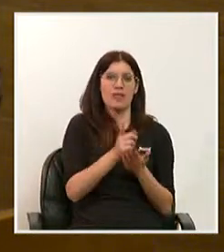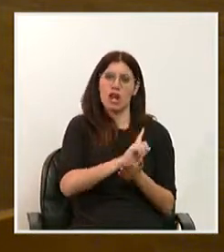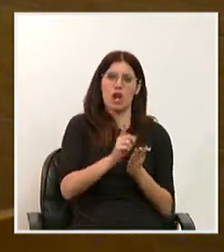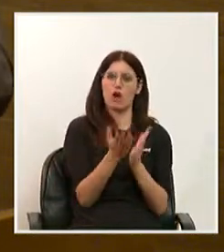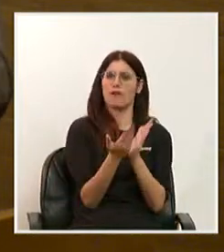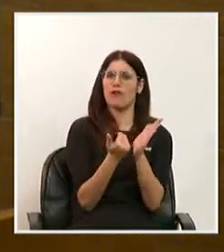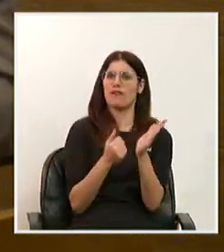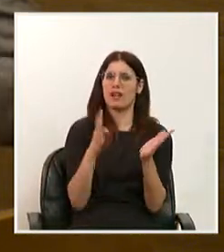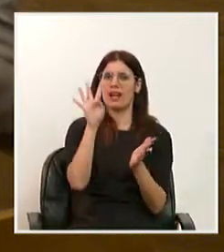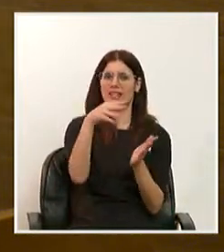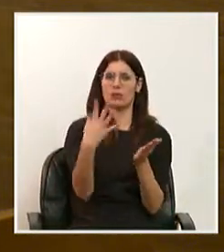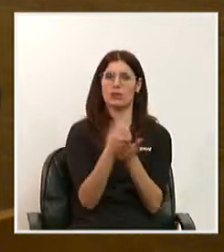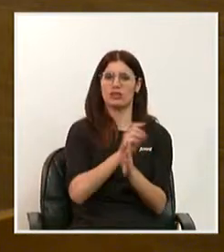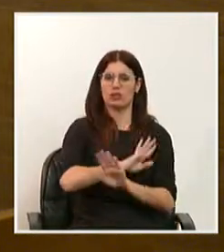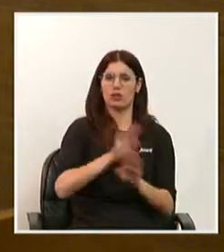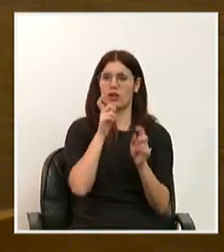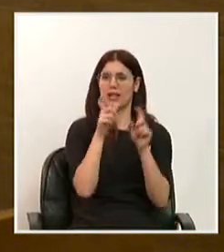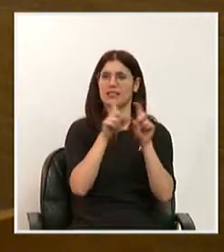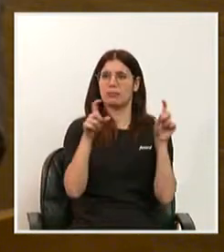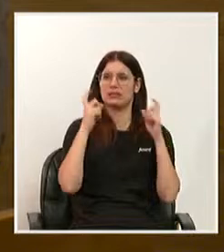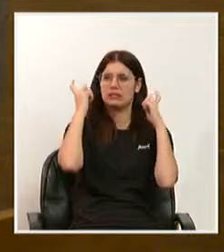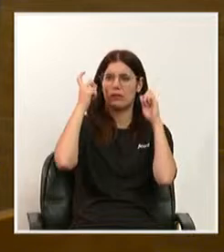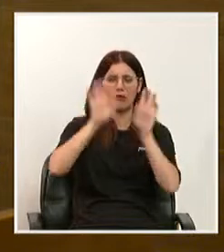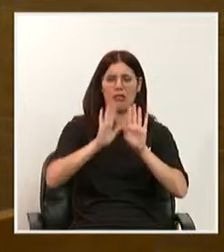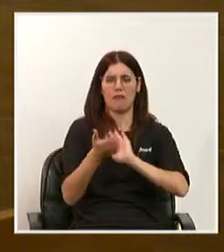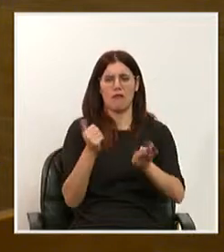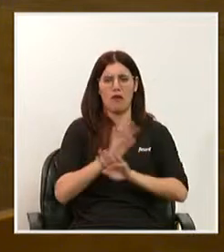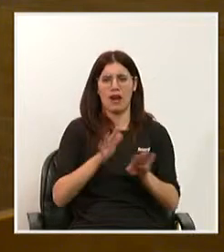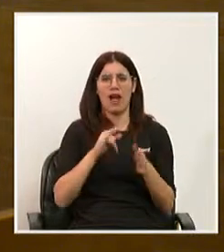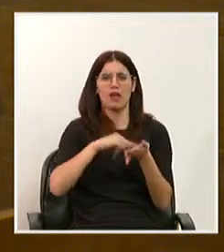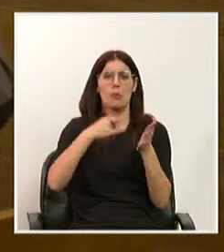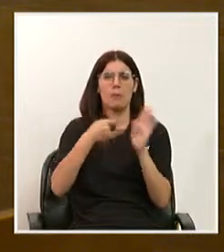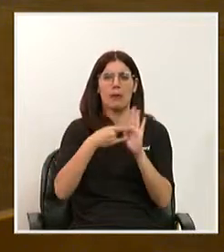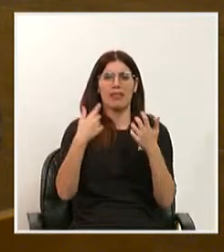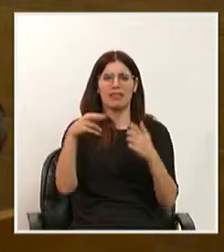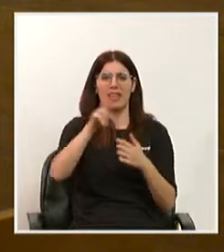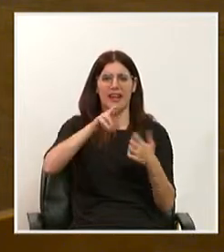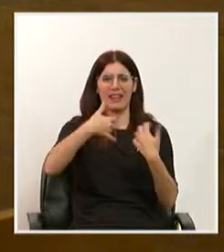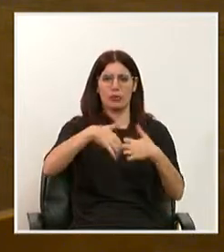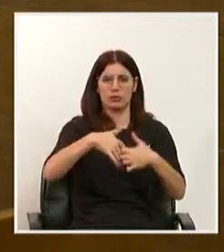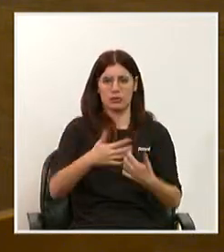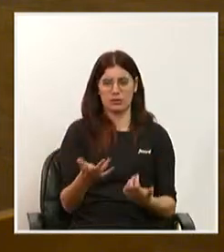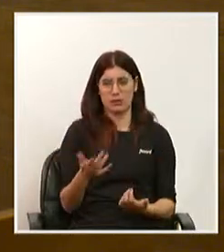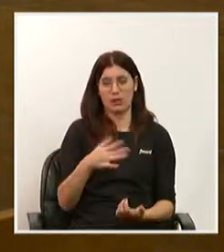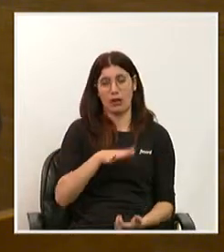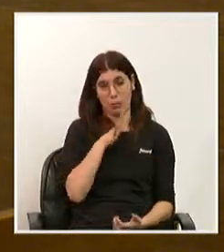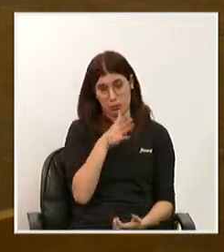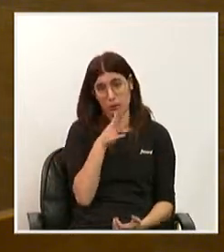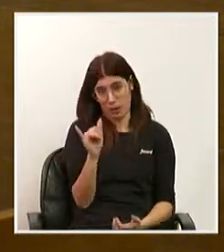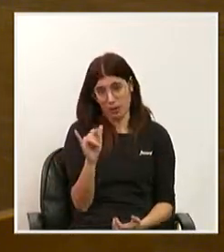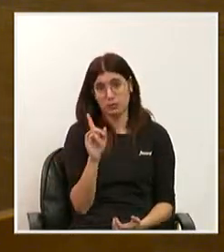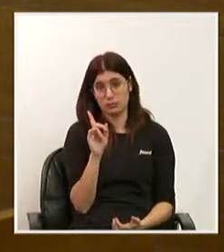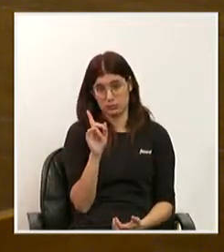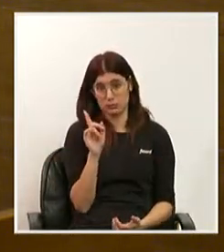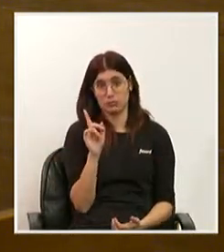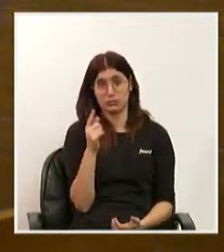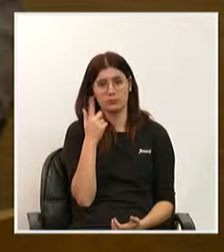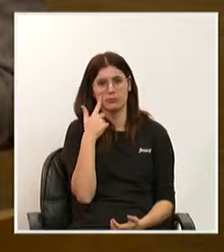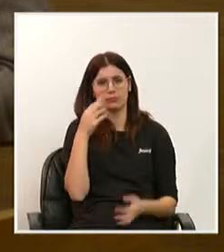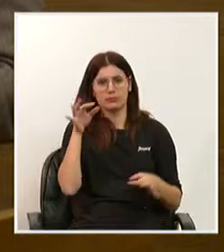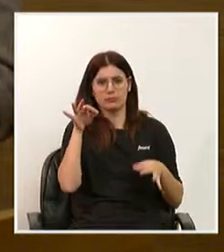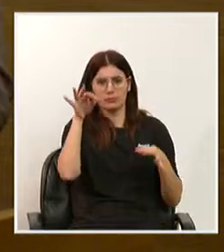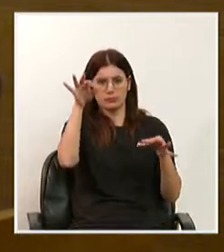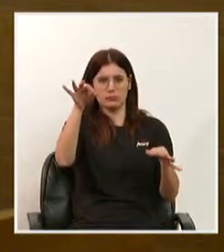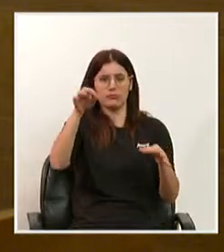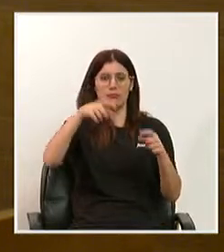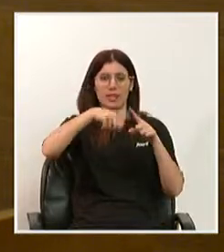de Cataluña y de que las empresas se fuercen y tal y un plan de reindustrialización tienen motivo este esta la línea de